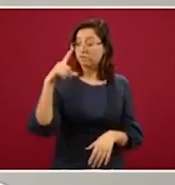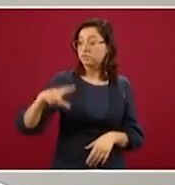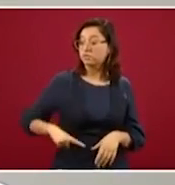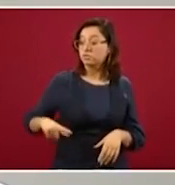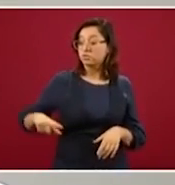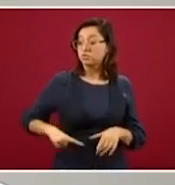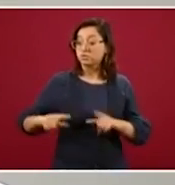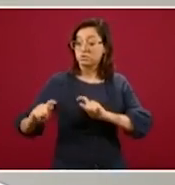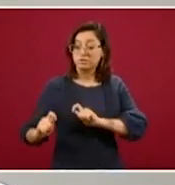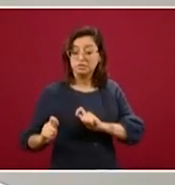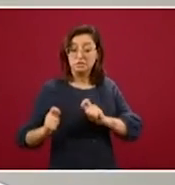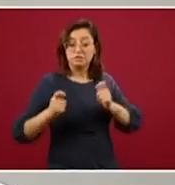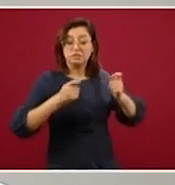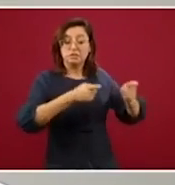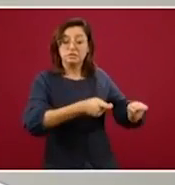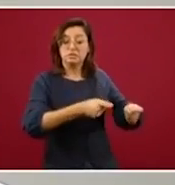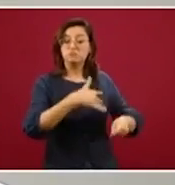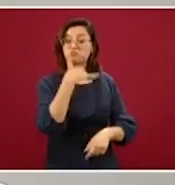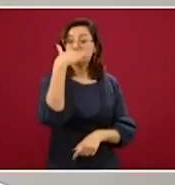el régimen de corrupción?